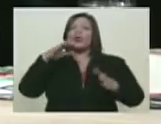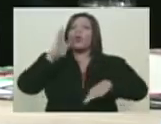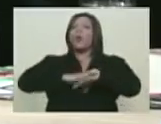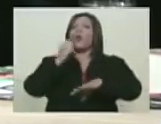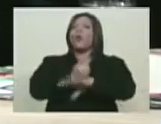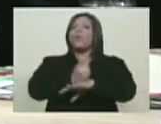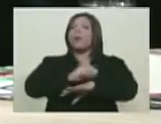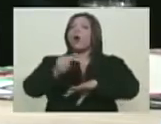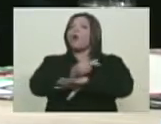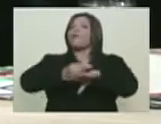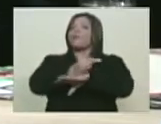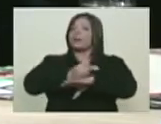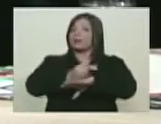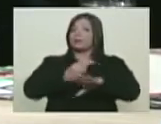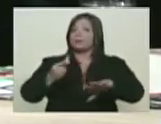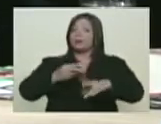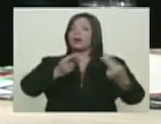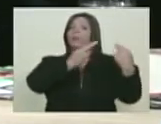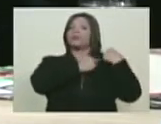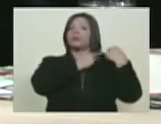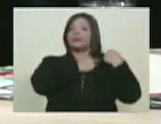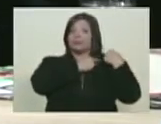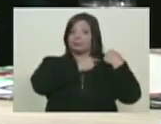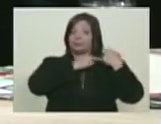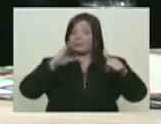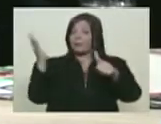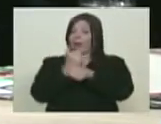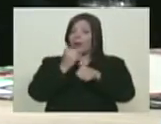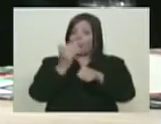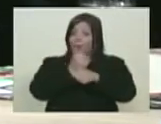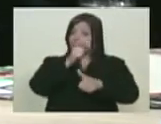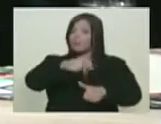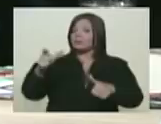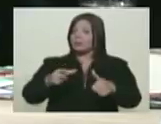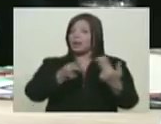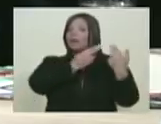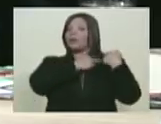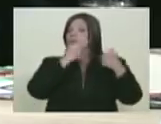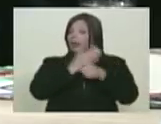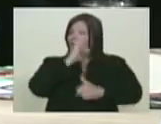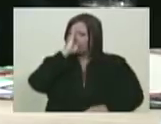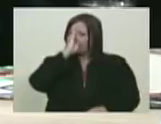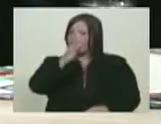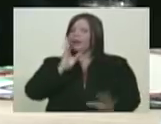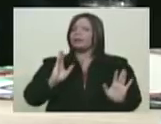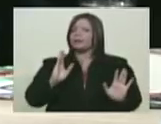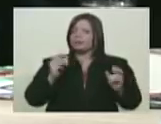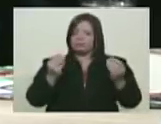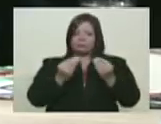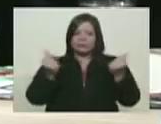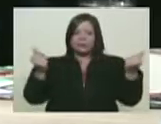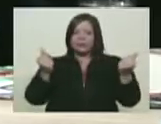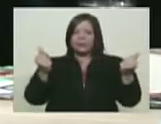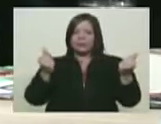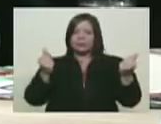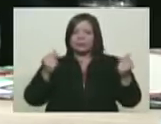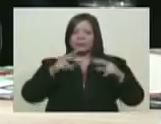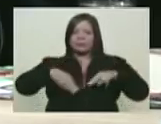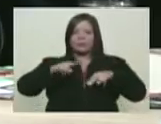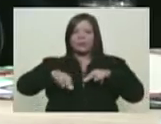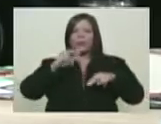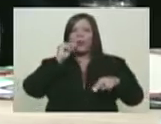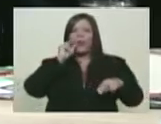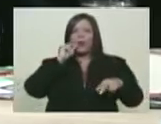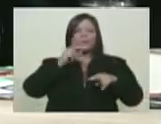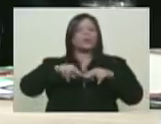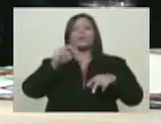culpable, hágase responsable, encuéntrese a los responsables directos de la desaparición de estos muchachos.